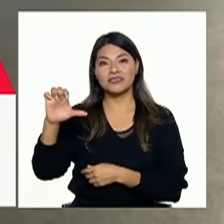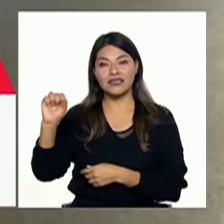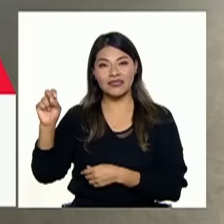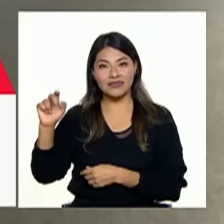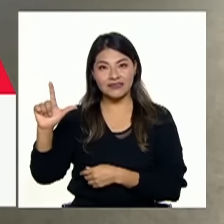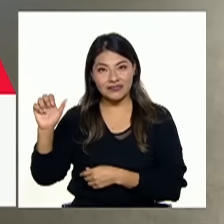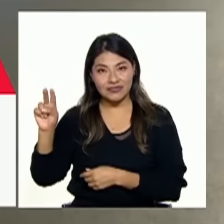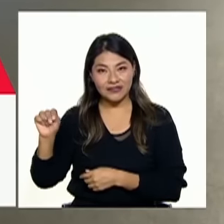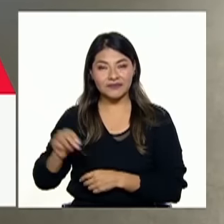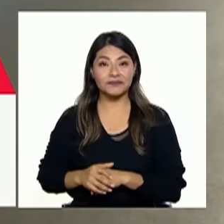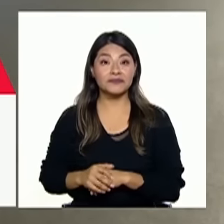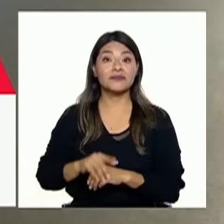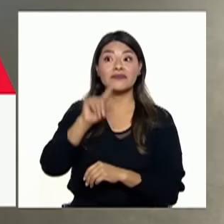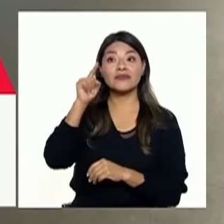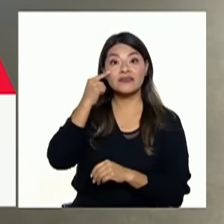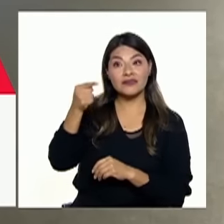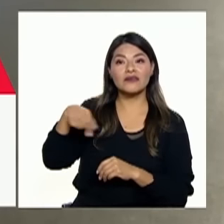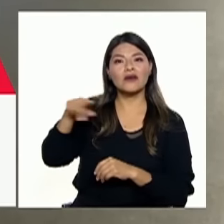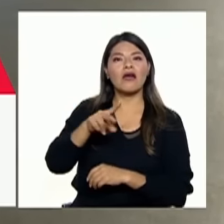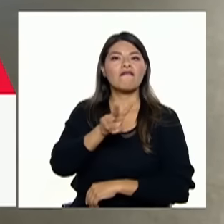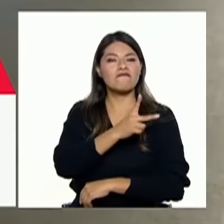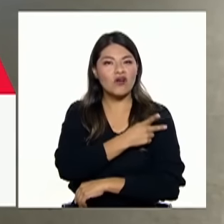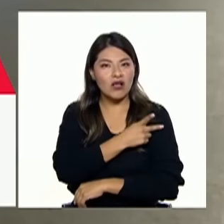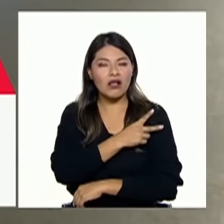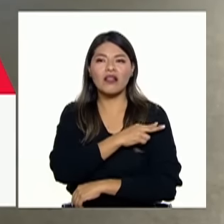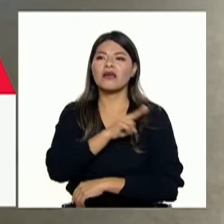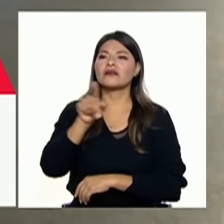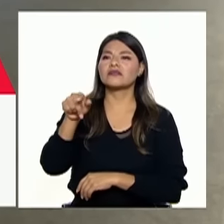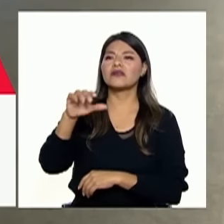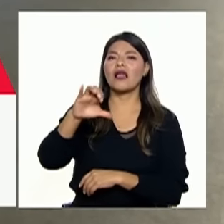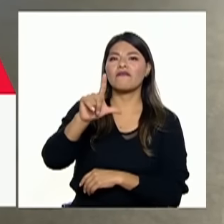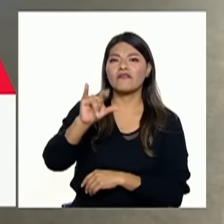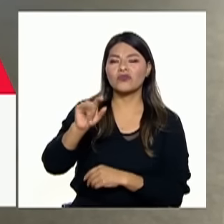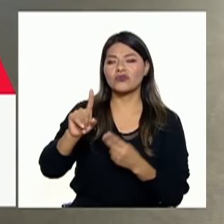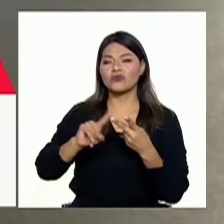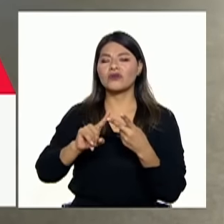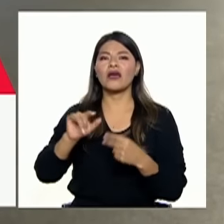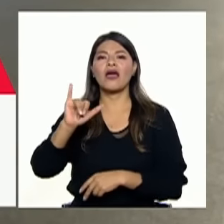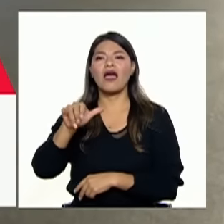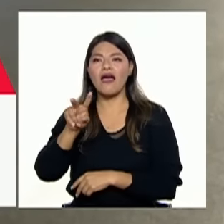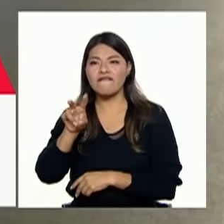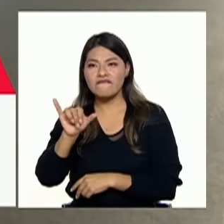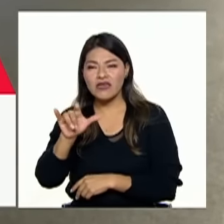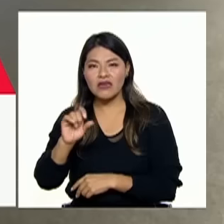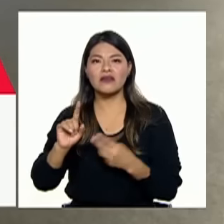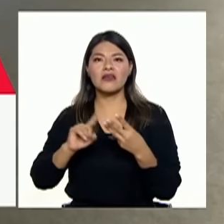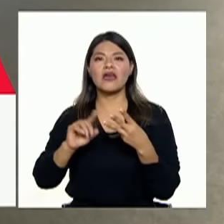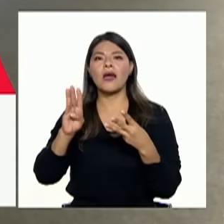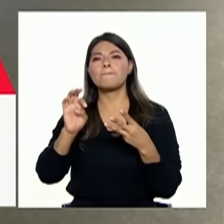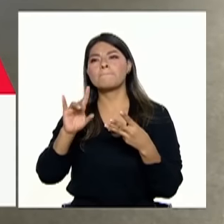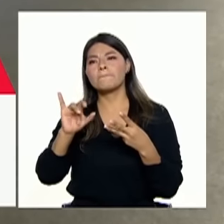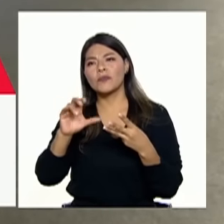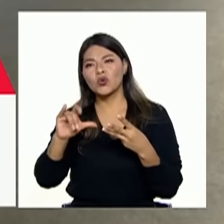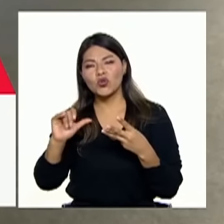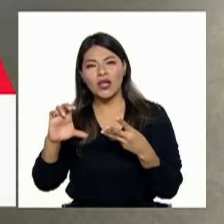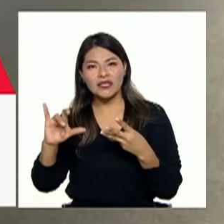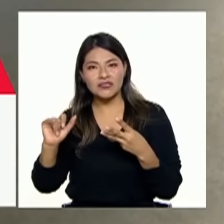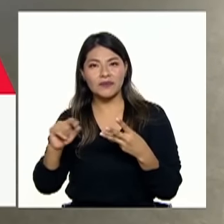Y como vocales, Alfonso Miranda Eizaguirre, Javier Barrios Teixidor y Bruno Alequi Chamarra.